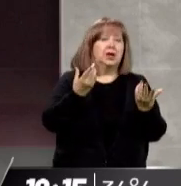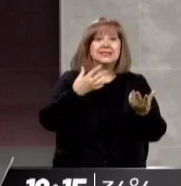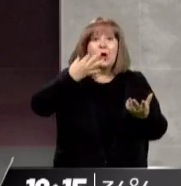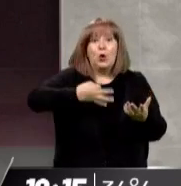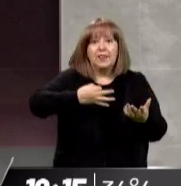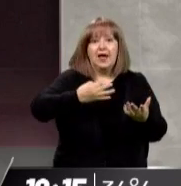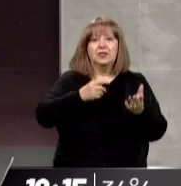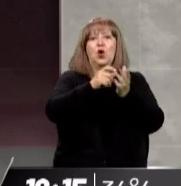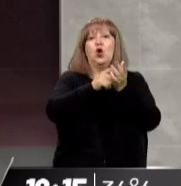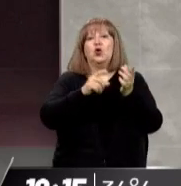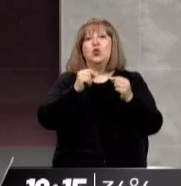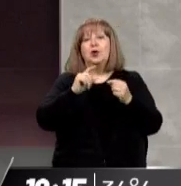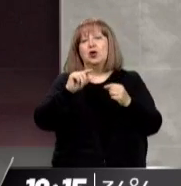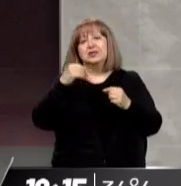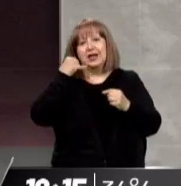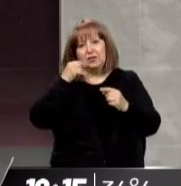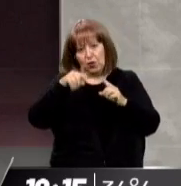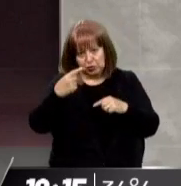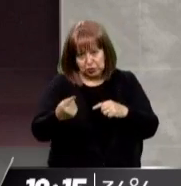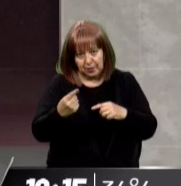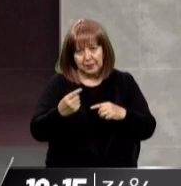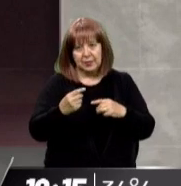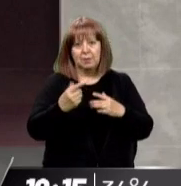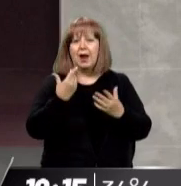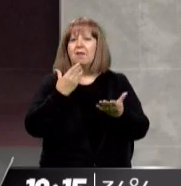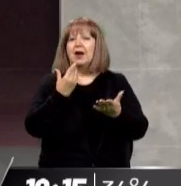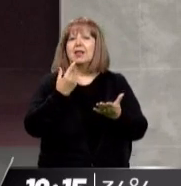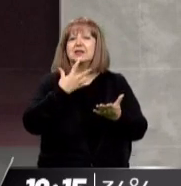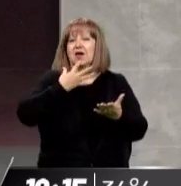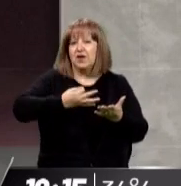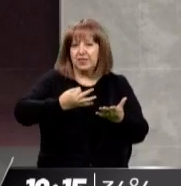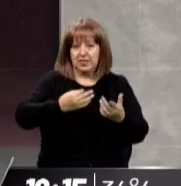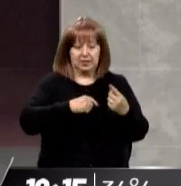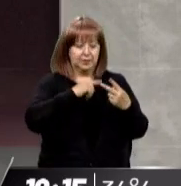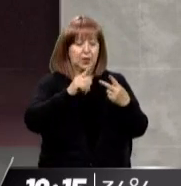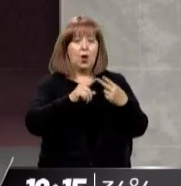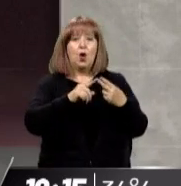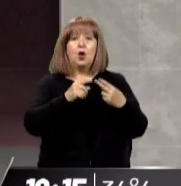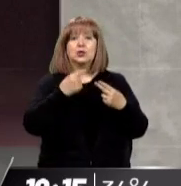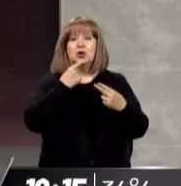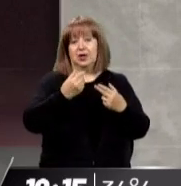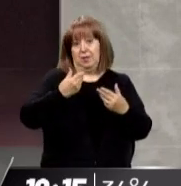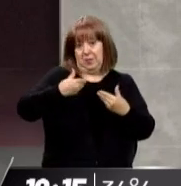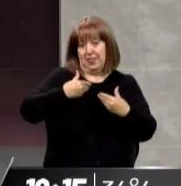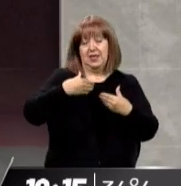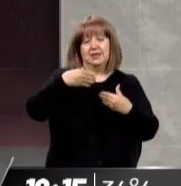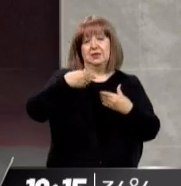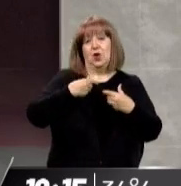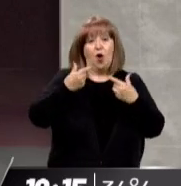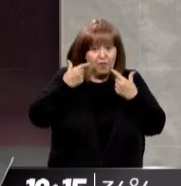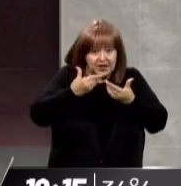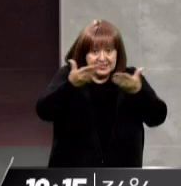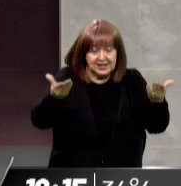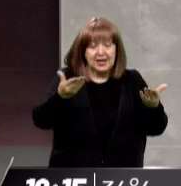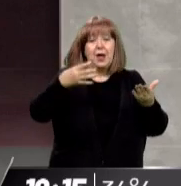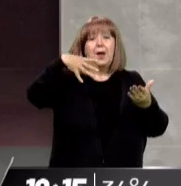otro número de teléfono, te da varias opciones para hacer una segunda verificación. Ah, mira. Otra cosa que nos ofrece Mercado Pago es si tu